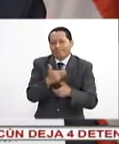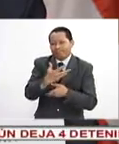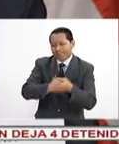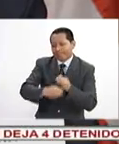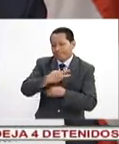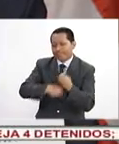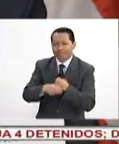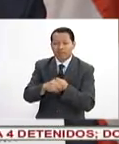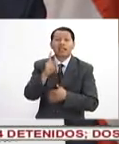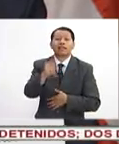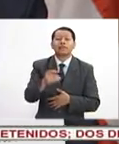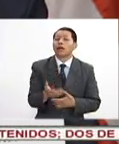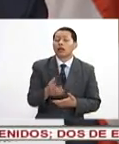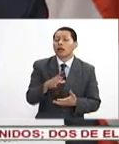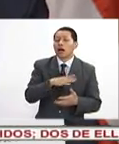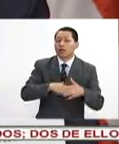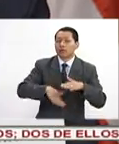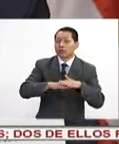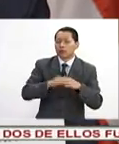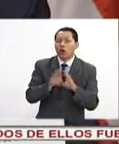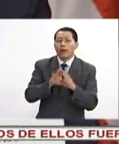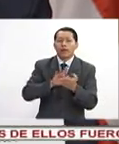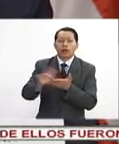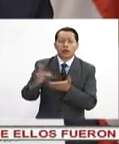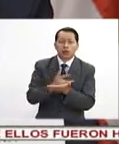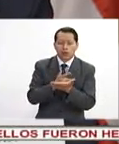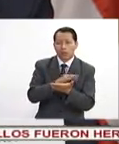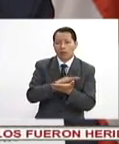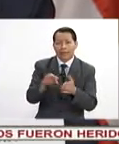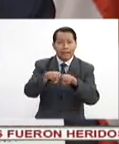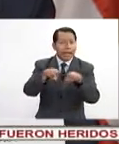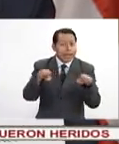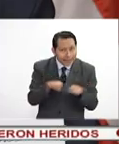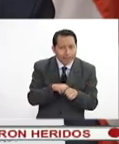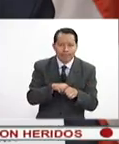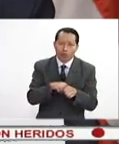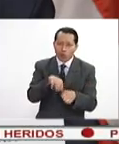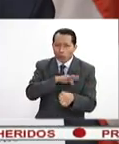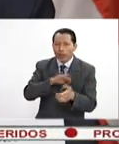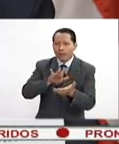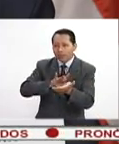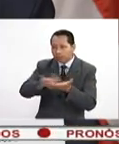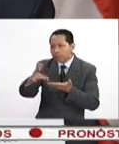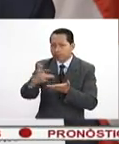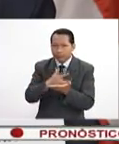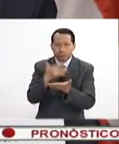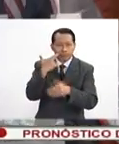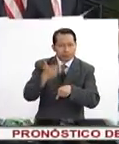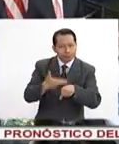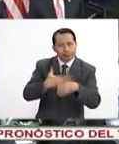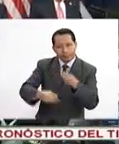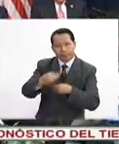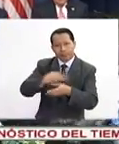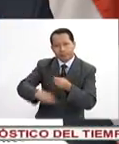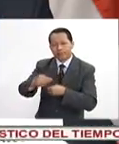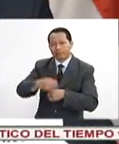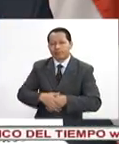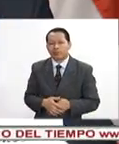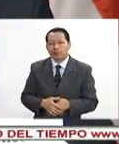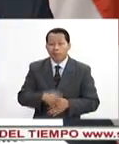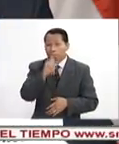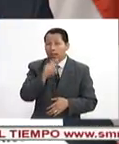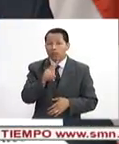principio de una colaboración, de hacer equipo y de compartir una responsabilidad. También